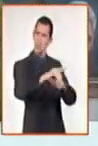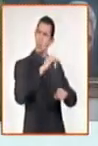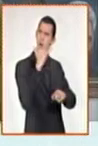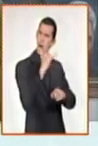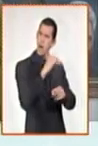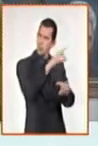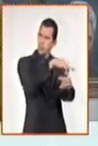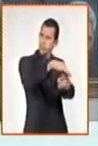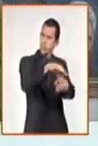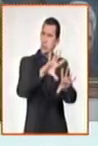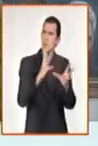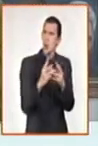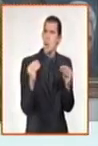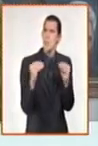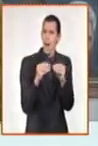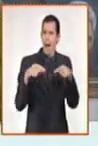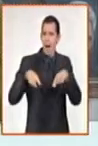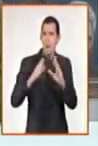la siembra